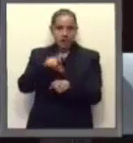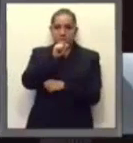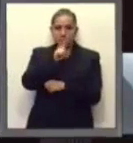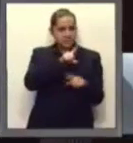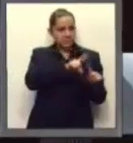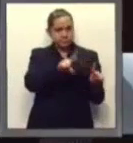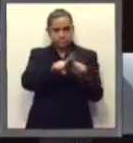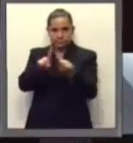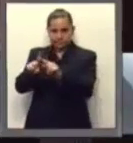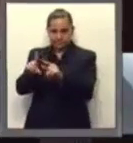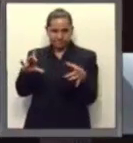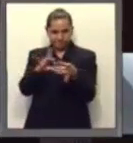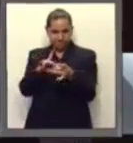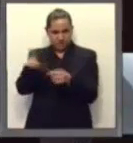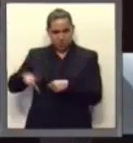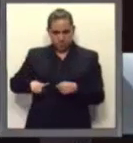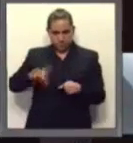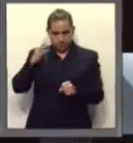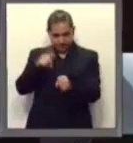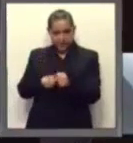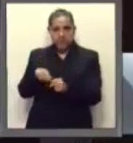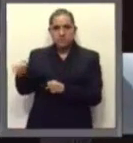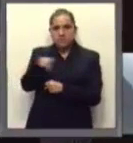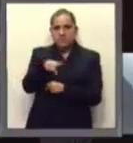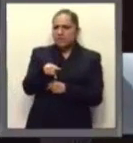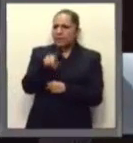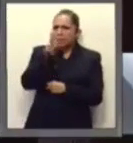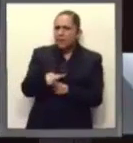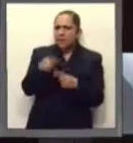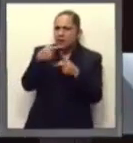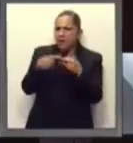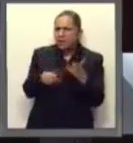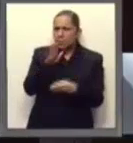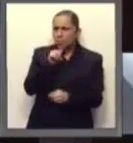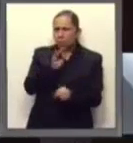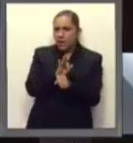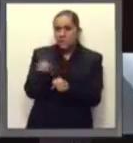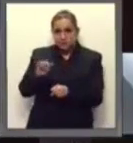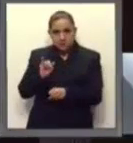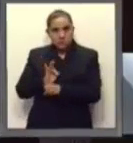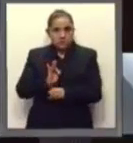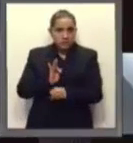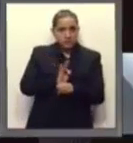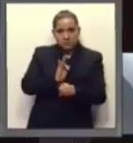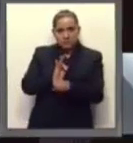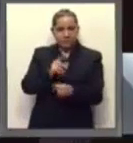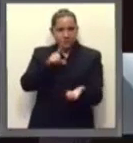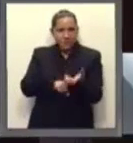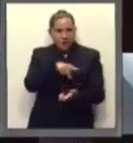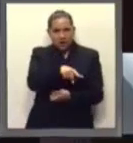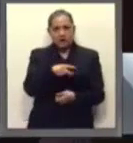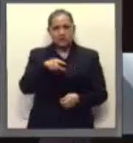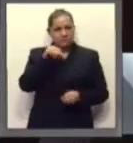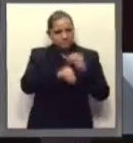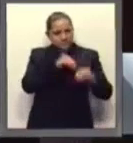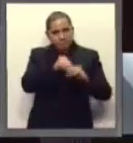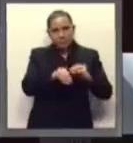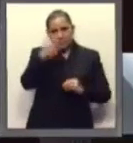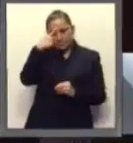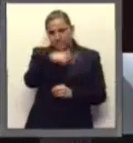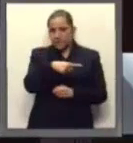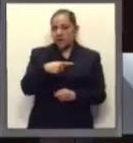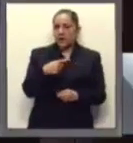han empeñado en defender lo indefendible. Una reforma educativa hueca y falaz, que en opinión no solo